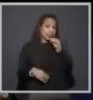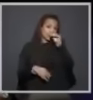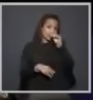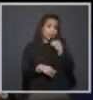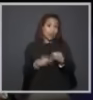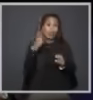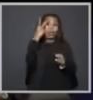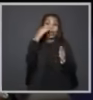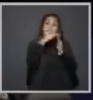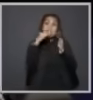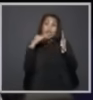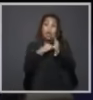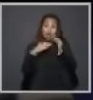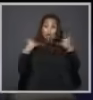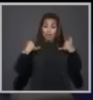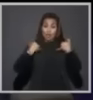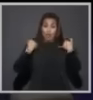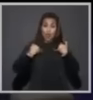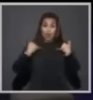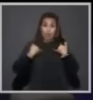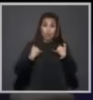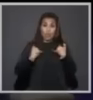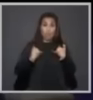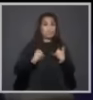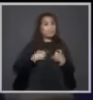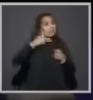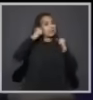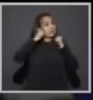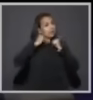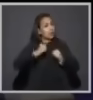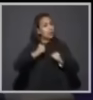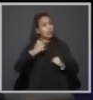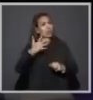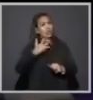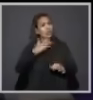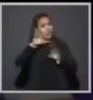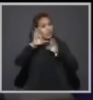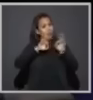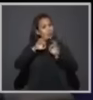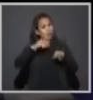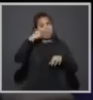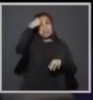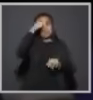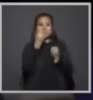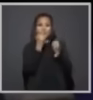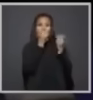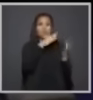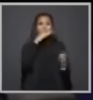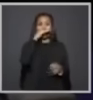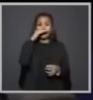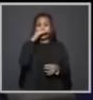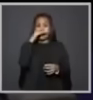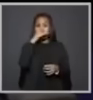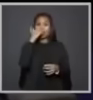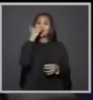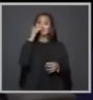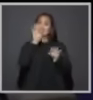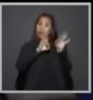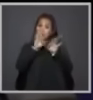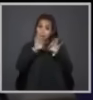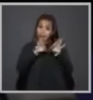2.600.000 jóvenes van a tener garantizado el estudio con becas y trabajo.